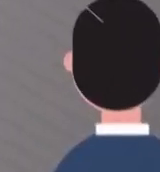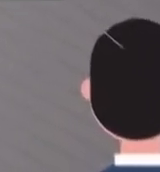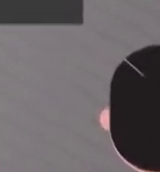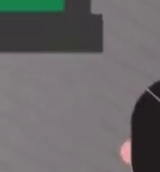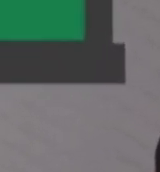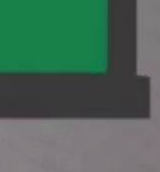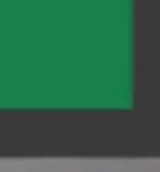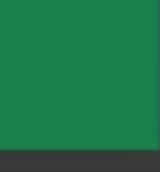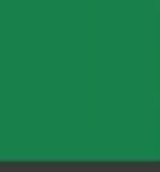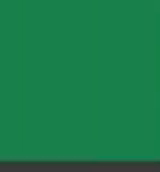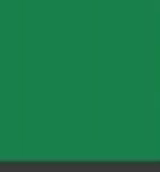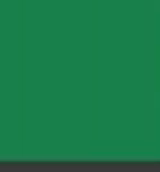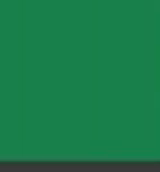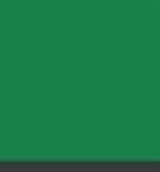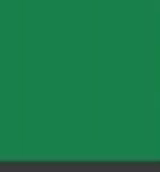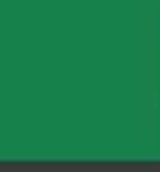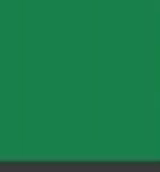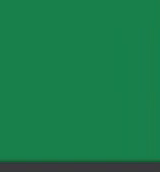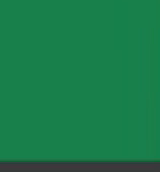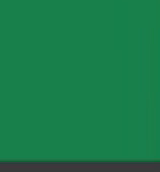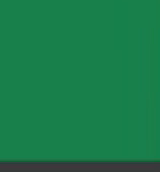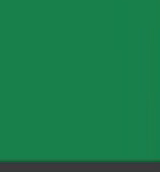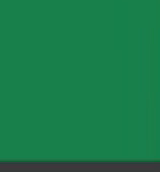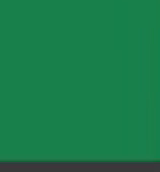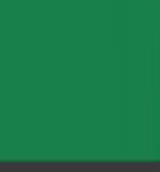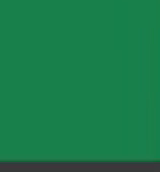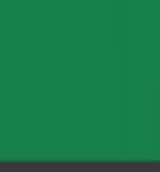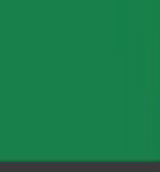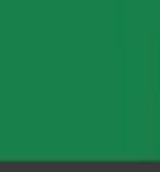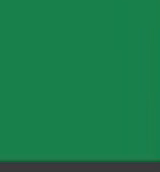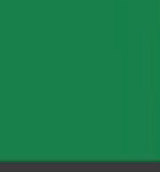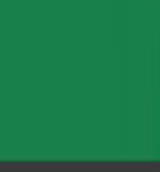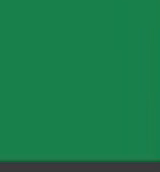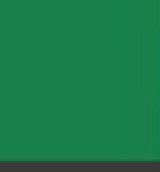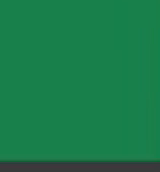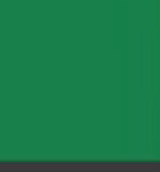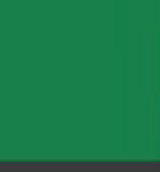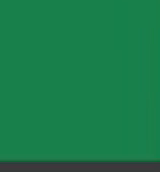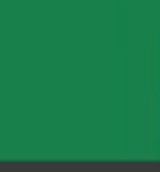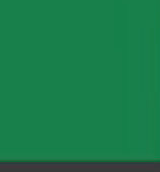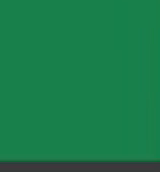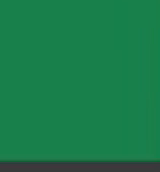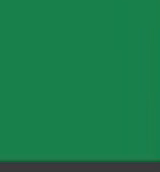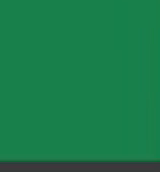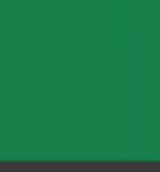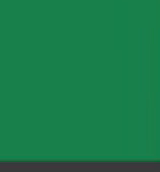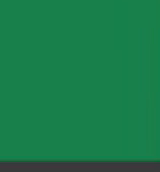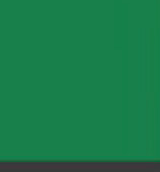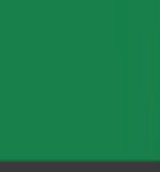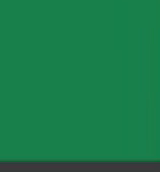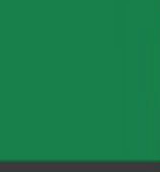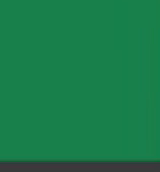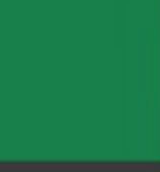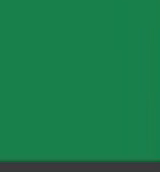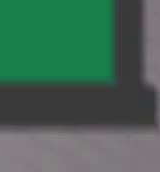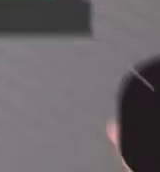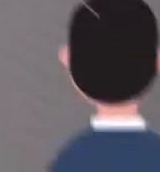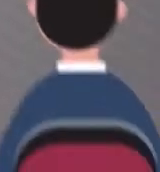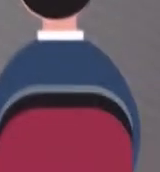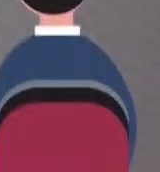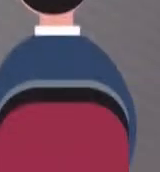Desde niños nos enseñan que la Constitución política tiene supremacía sobre las demás leyes y en ella se garantizan nuestros